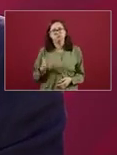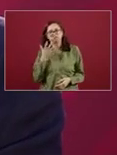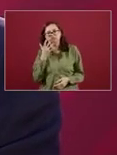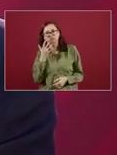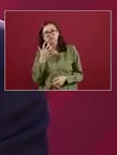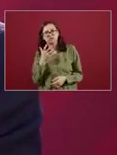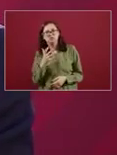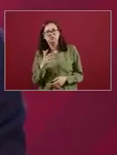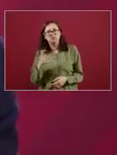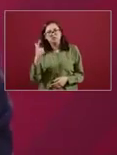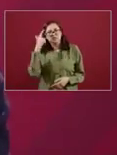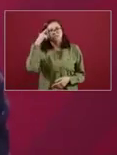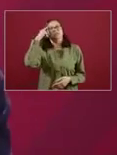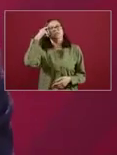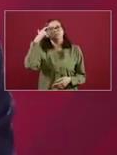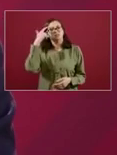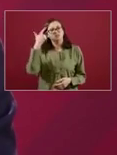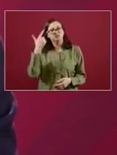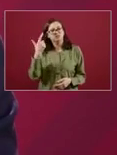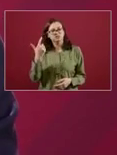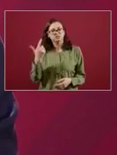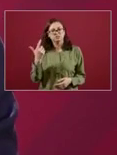no es mentalidad.